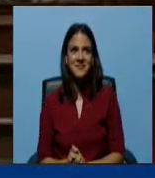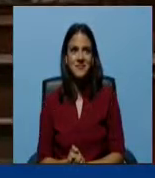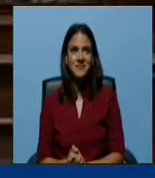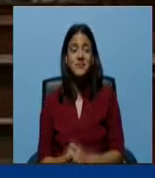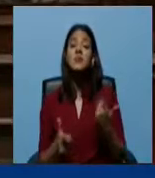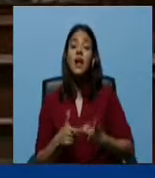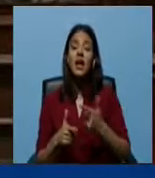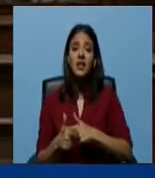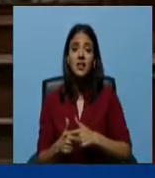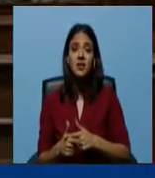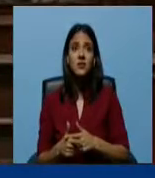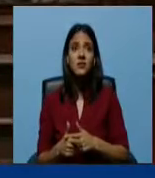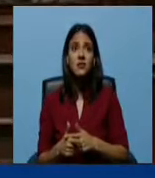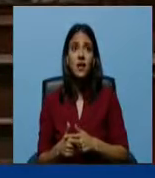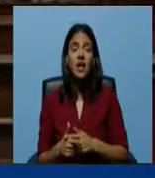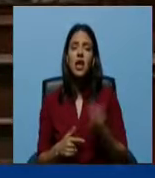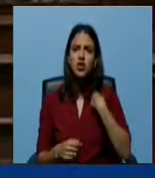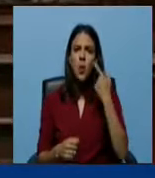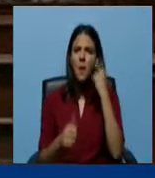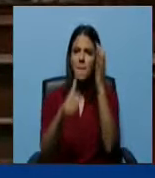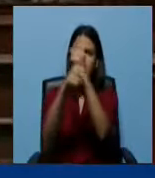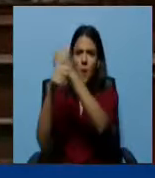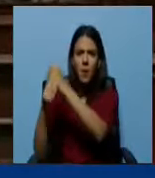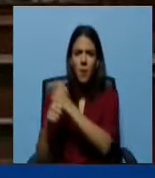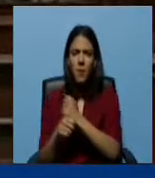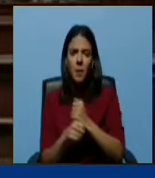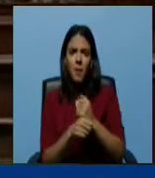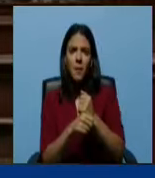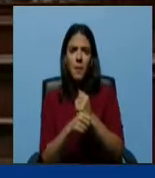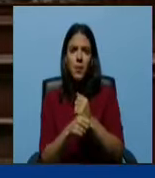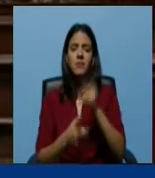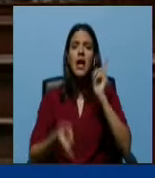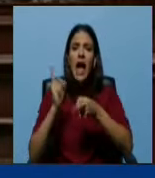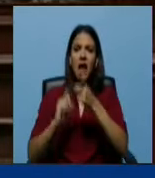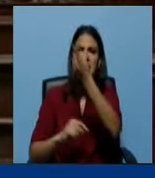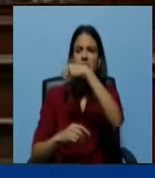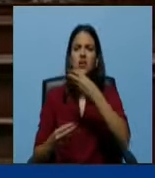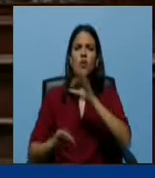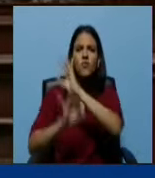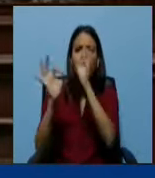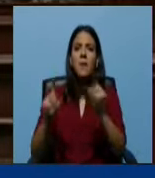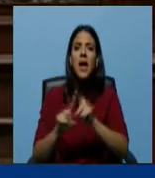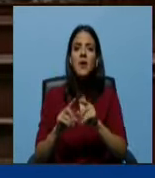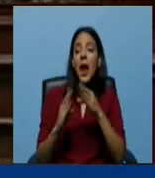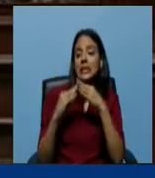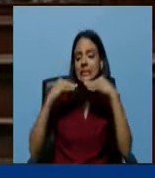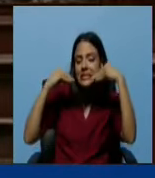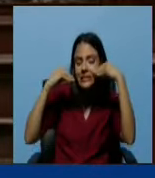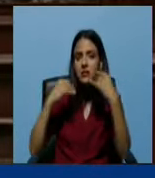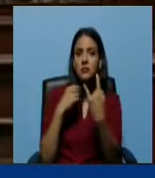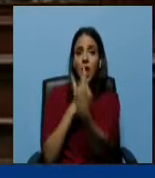algo había aprendido yo a detectar gente así. Aunque a veces lo engañan a uno. ¿Ah?